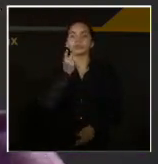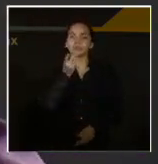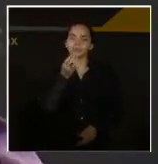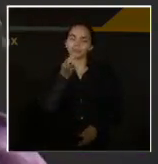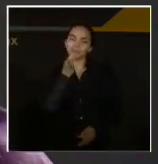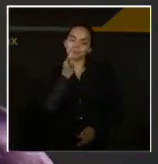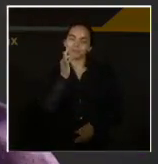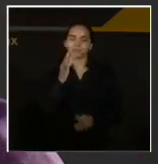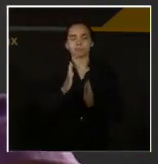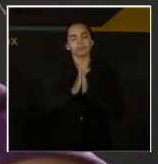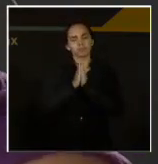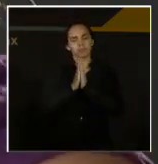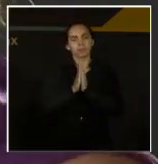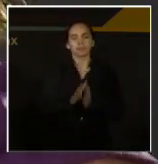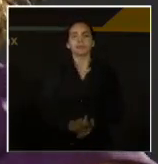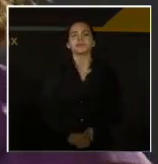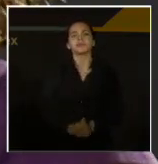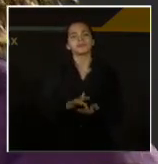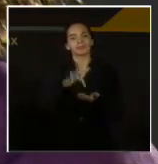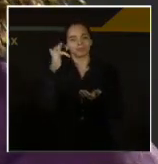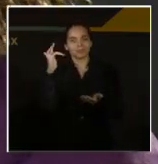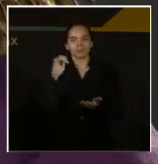candidato. Adelante, por favor. Muchas gracias.